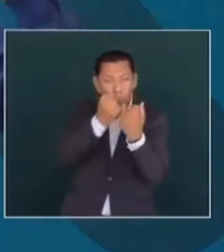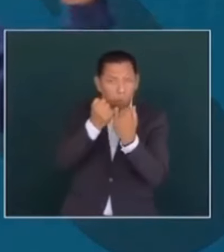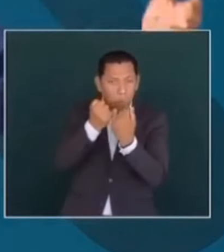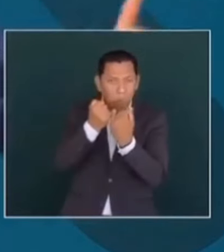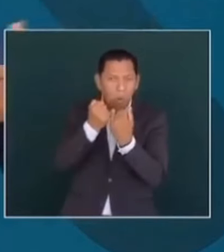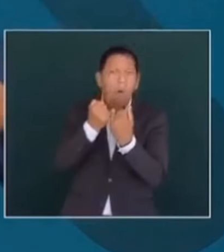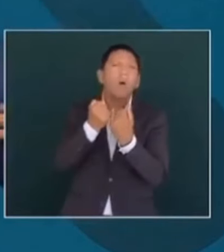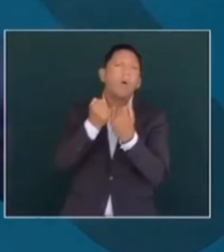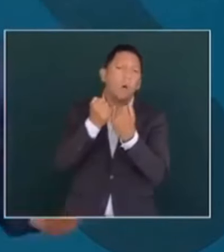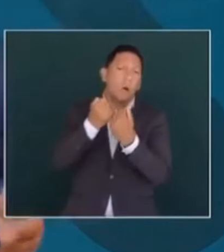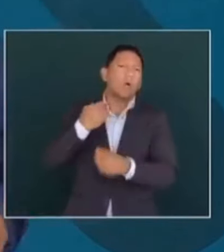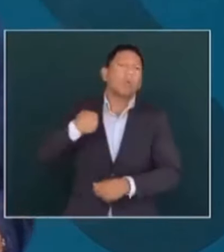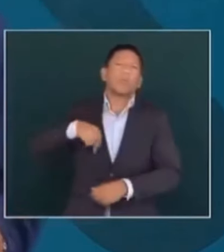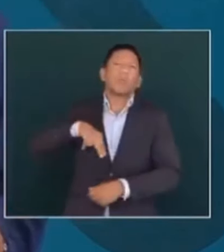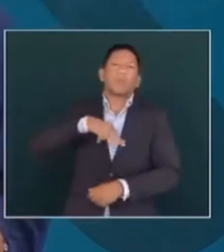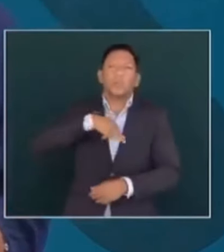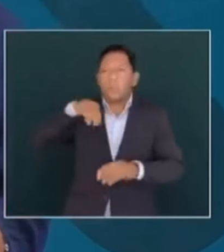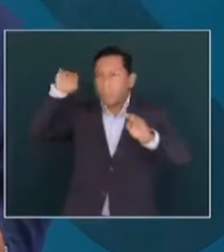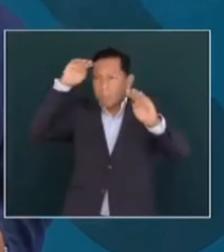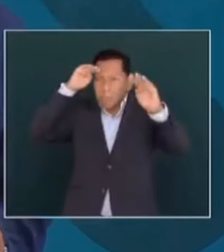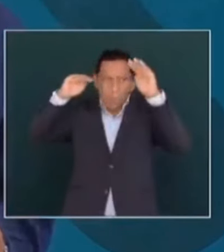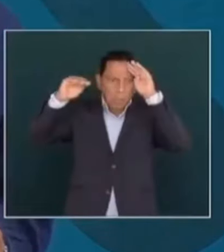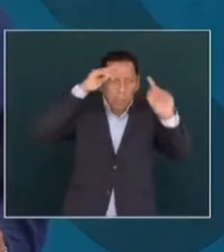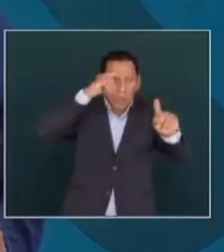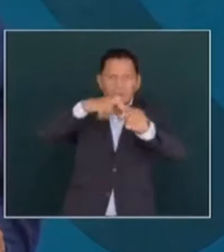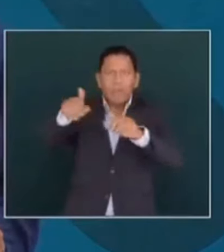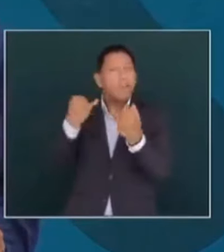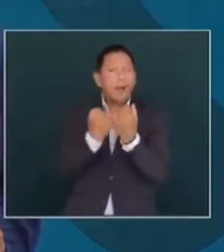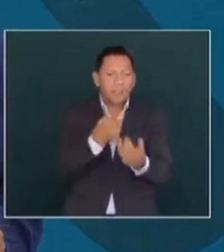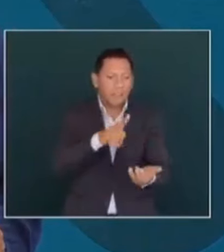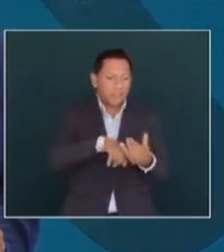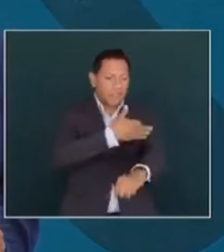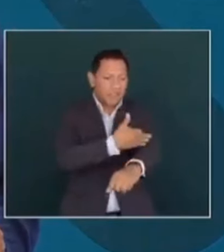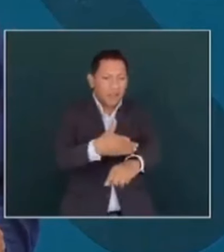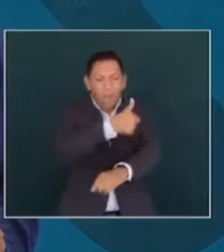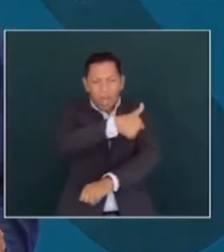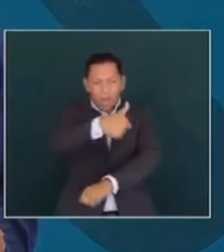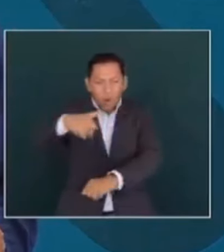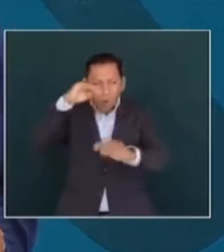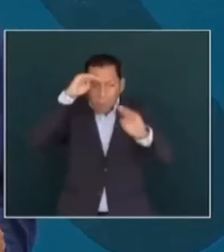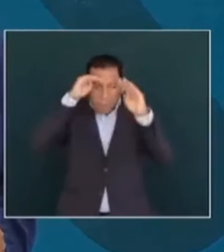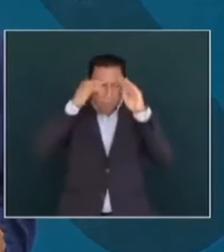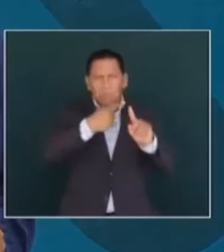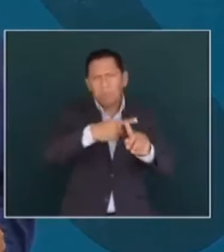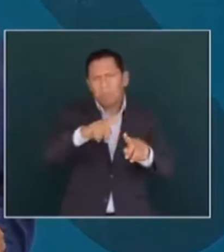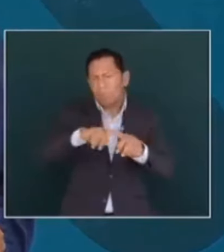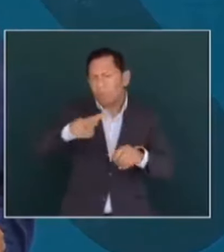pensar pues distintos, hasta en la familia se piensa diferente